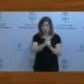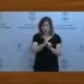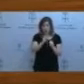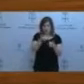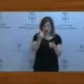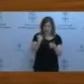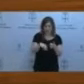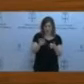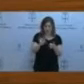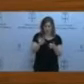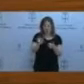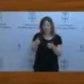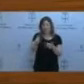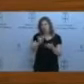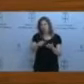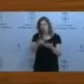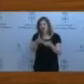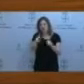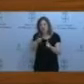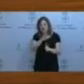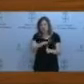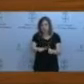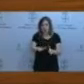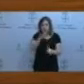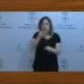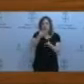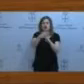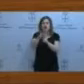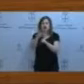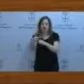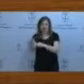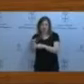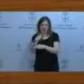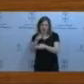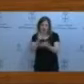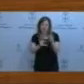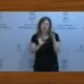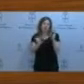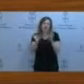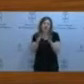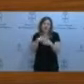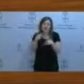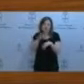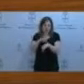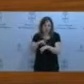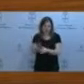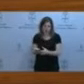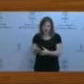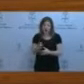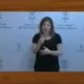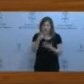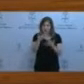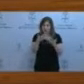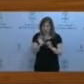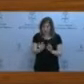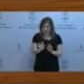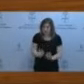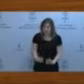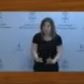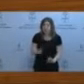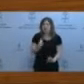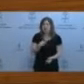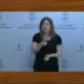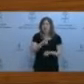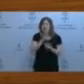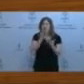ni de eventual, que lo que nos sobran son, y ponga usted la especialidad que sea, ¿no? Estas frases y otras lindezas son la expresión de una de